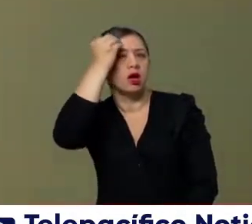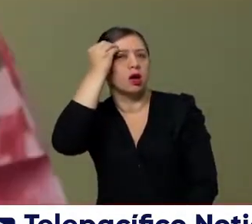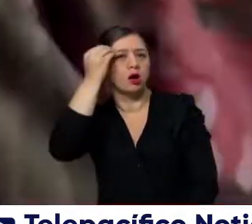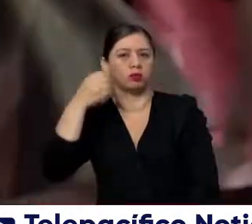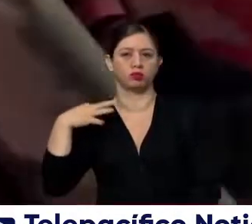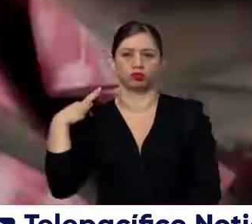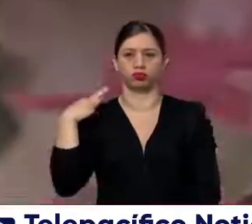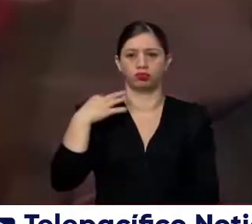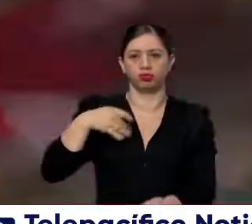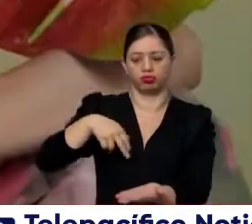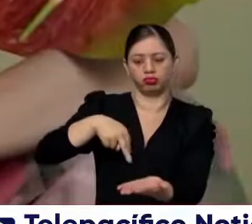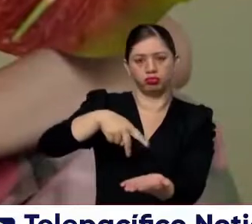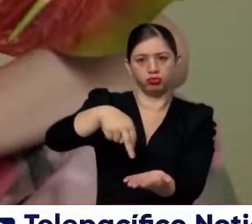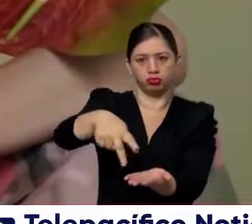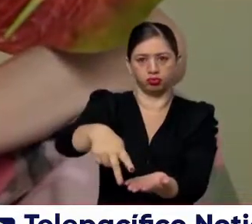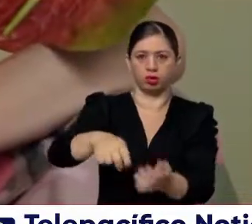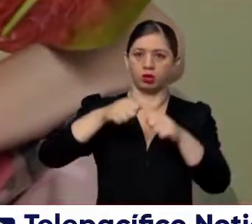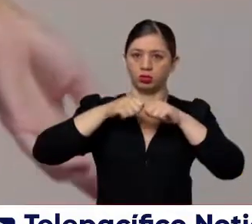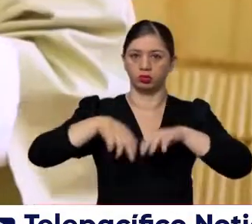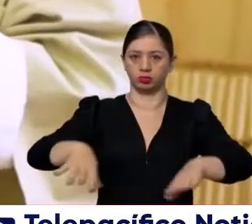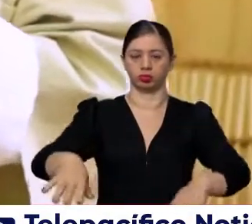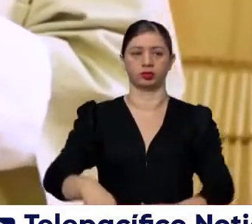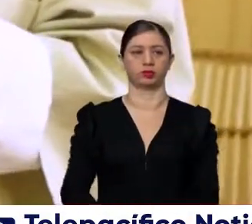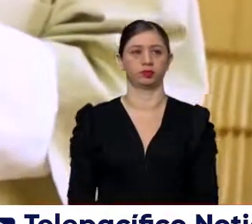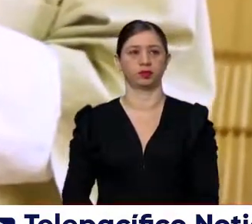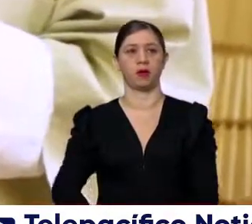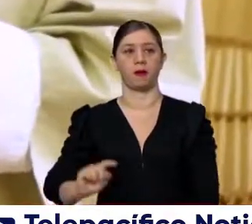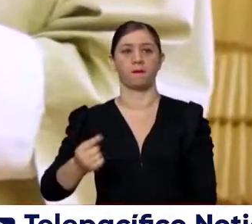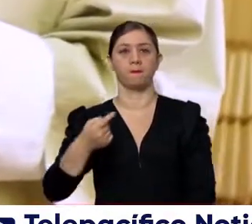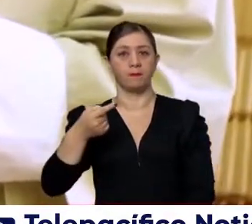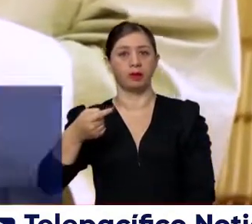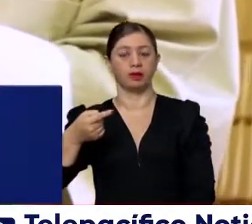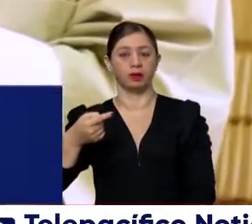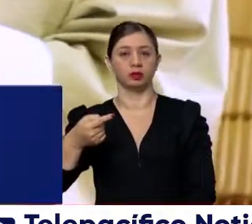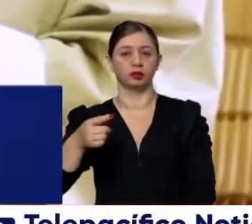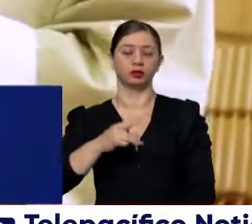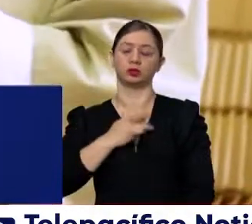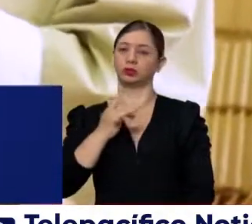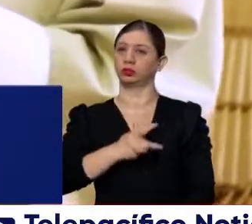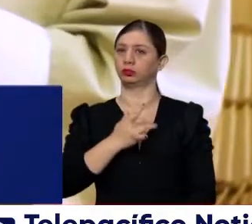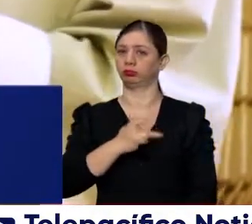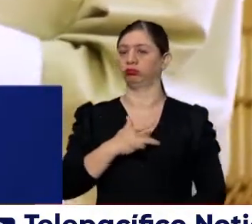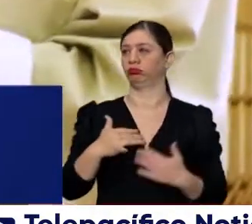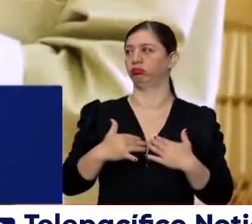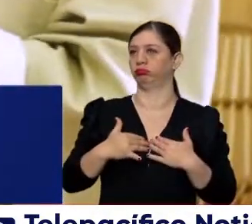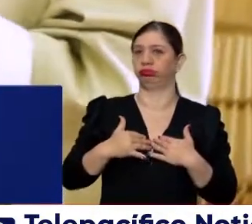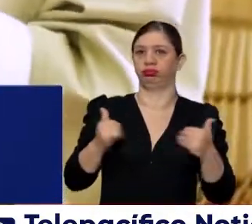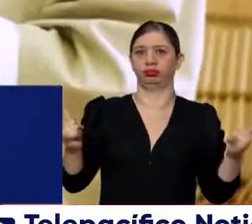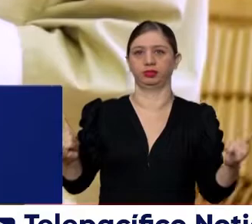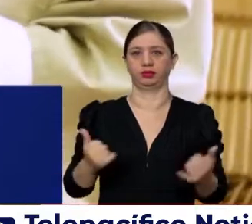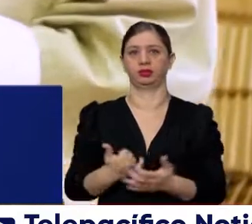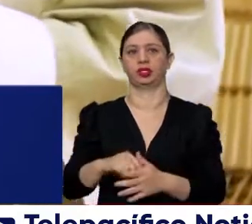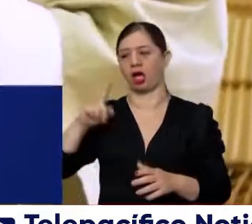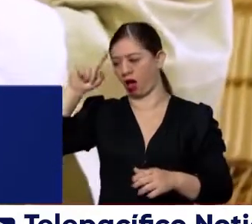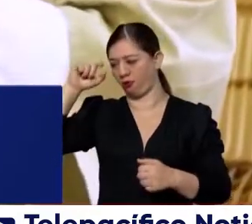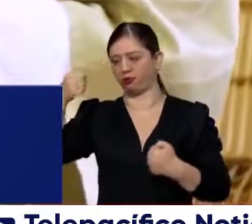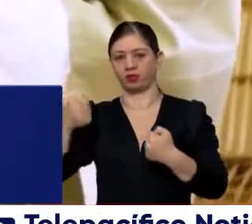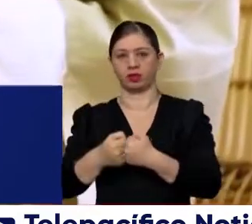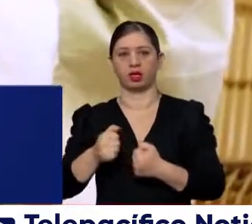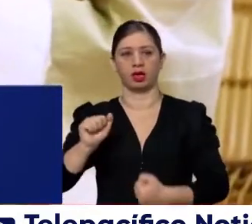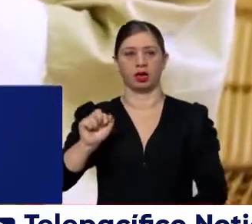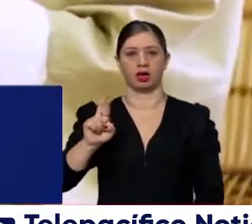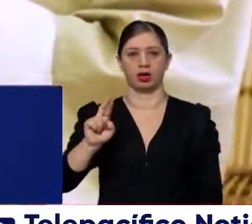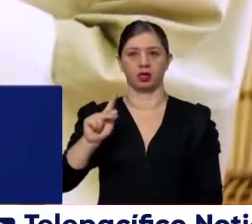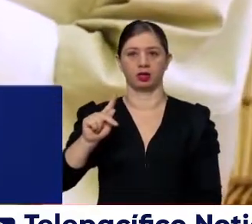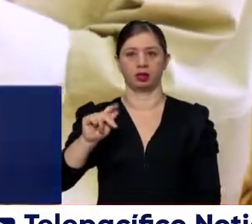la colección que ha lanzado en el marco de Colombia Moda. En primera instancia, me siento feliz de haber podido tener esta alianza con Architect,